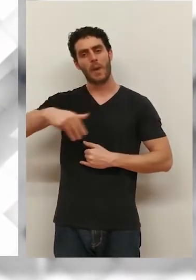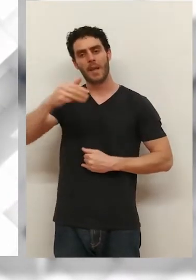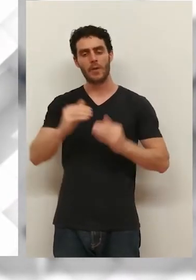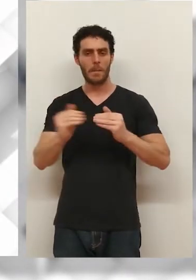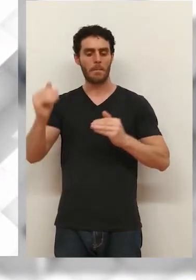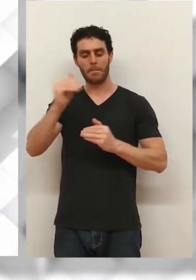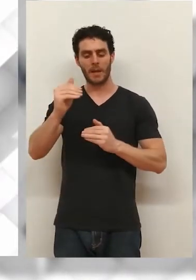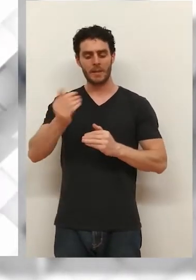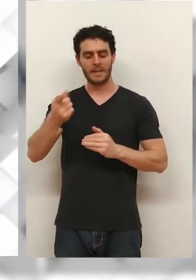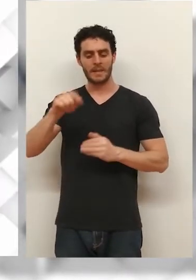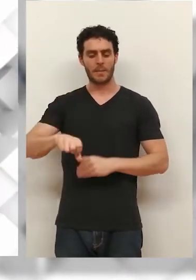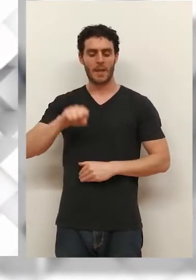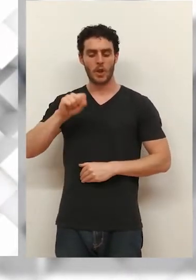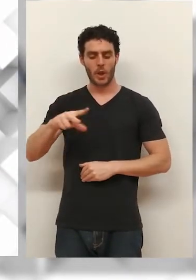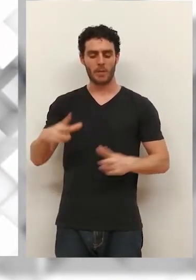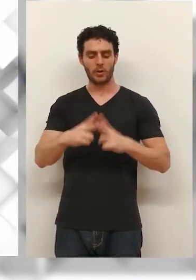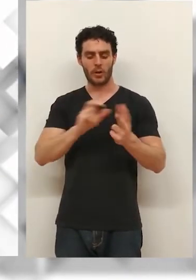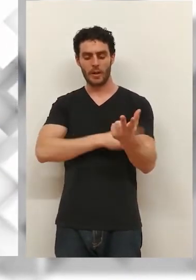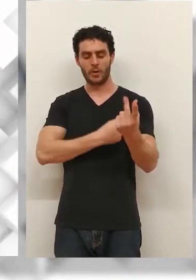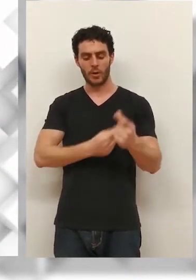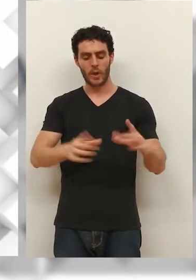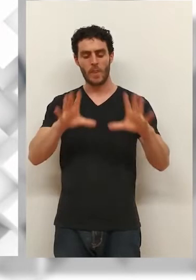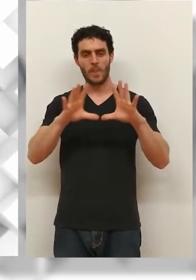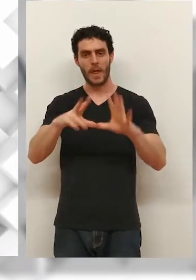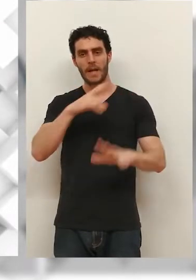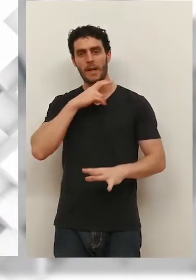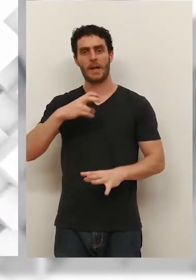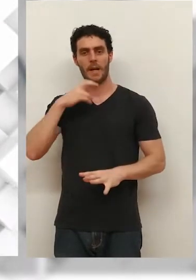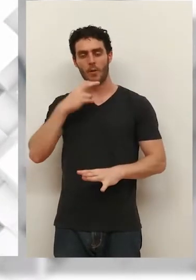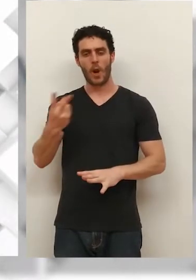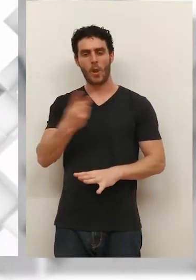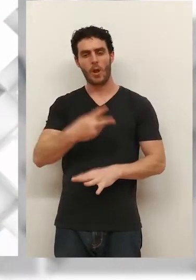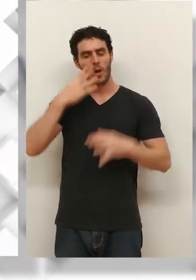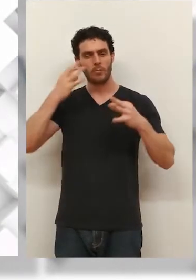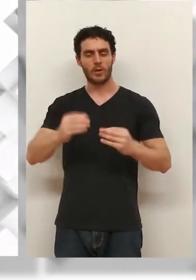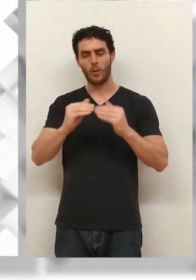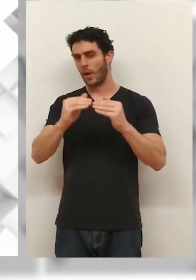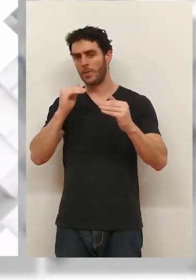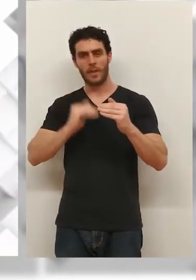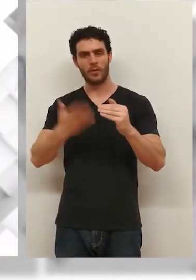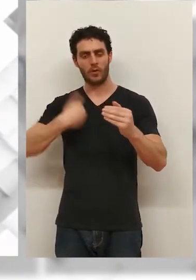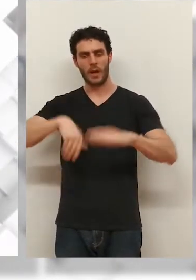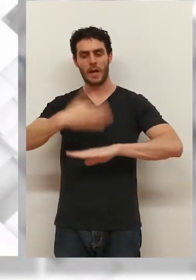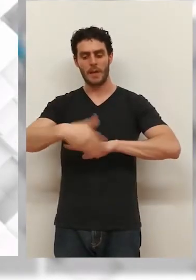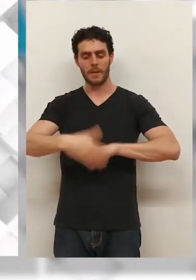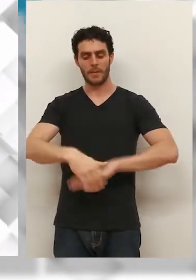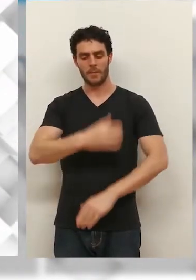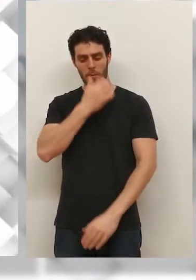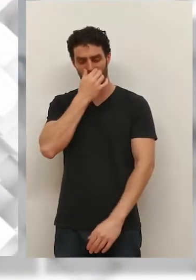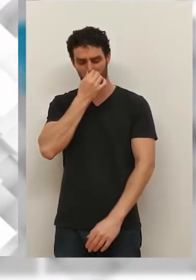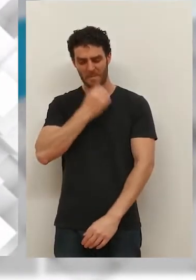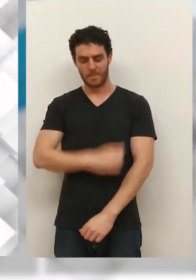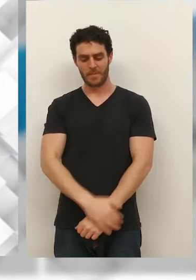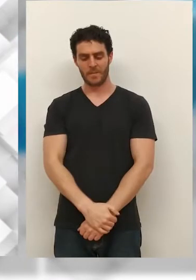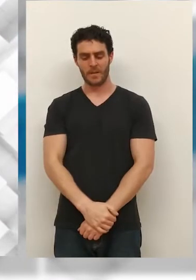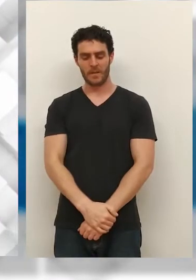ganar sus dos partidos restantes y esperar que no lo haga el Rayo Majadahonda, porque en caso de empate entre ambos sería el cuadro majariego quien accediera a